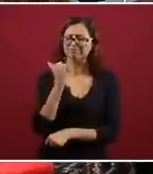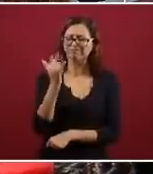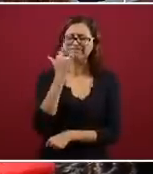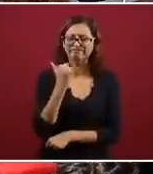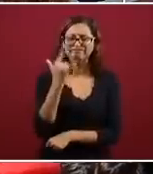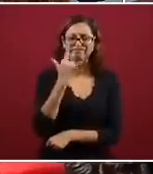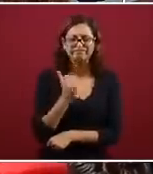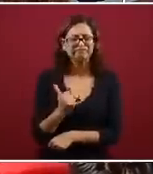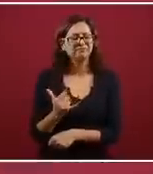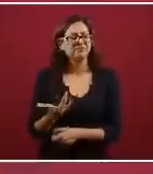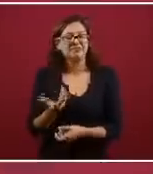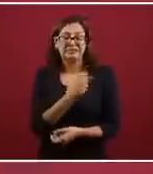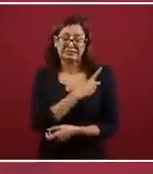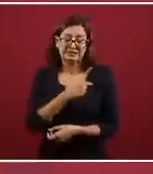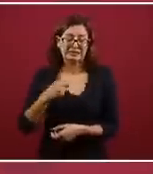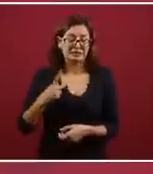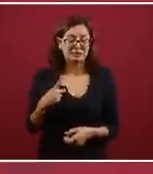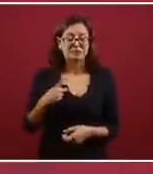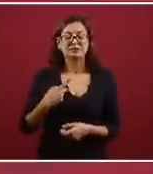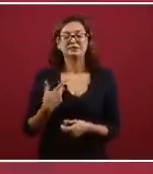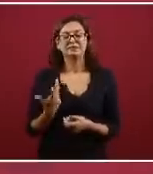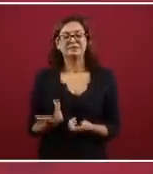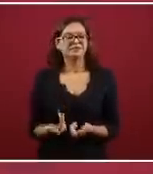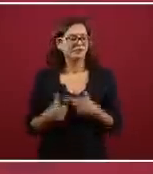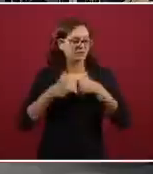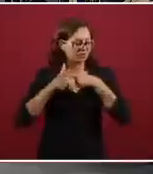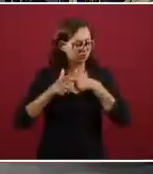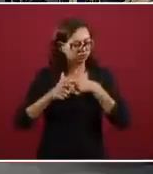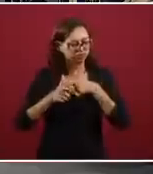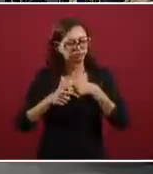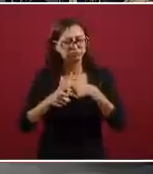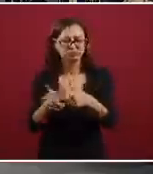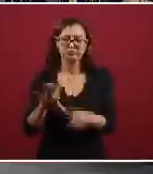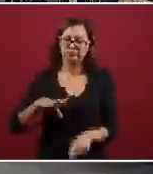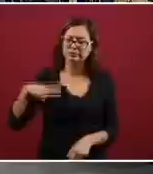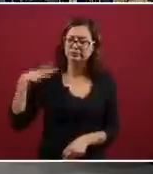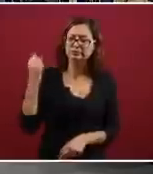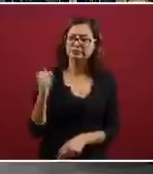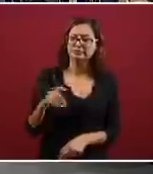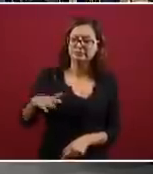Esto es una lucha permanente